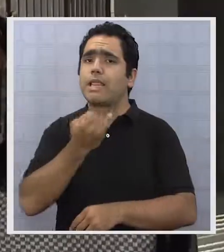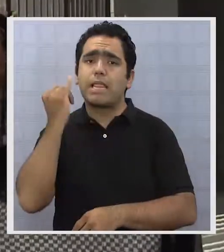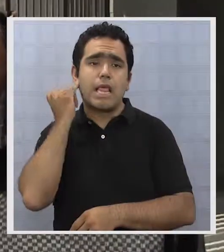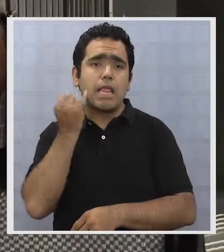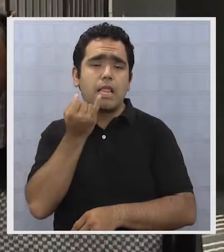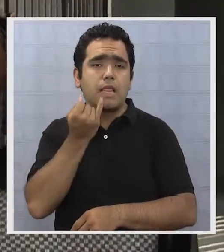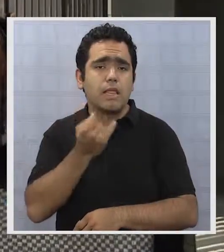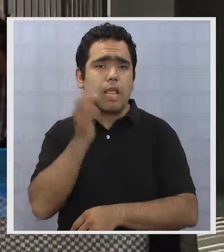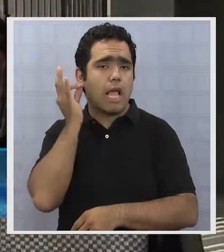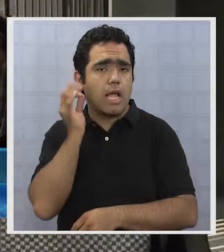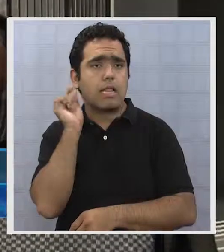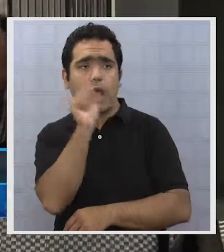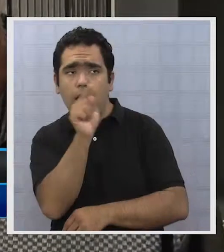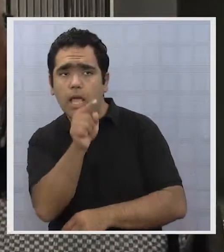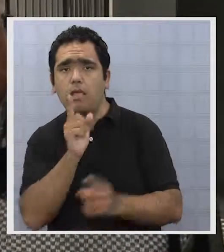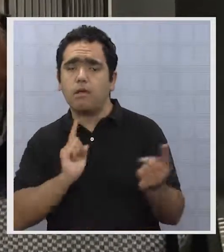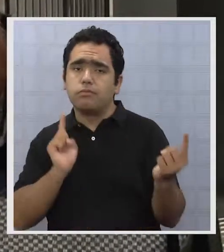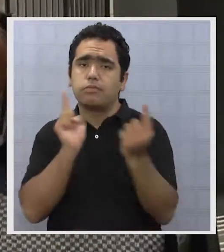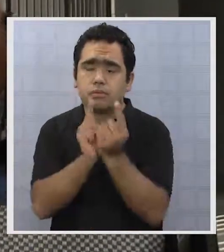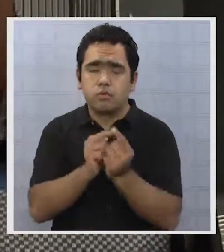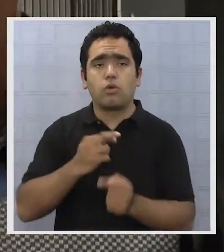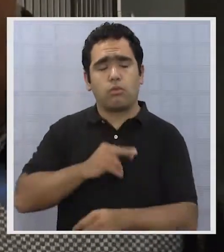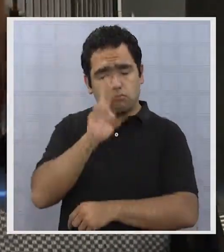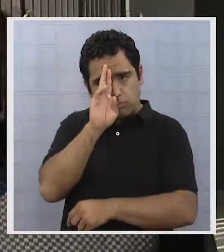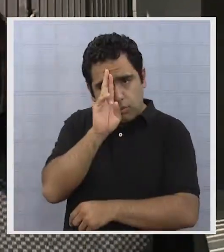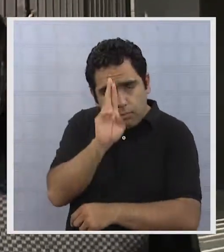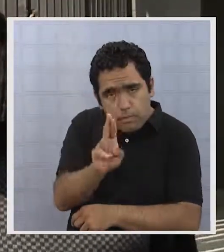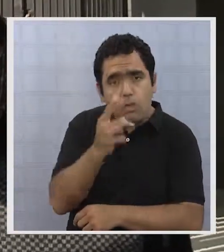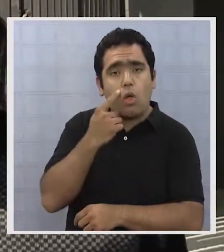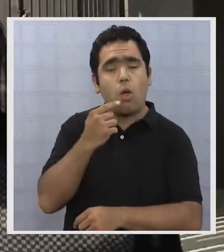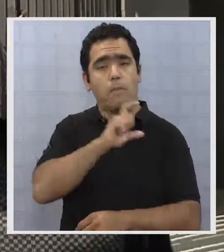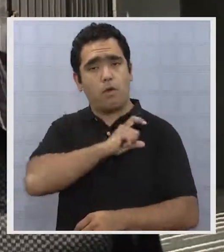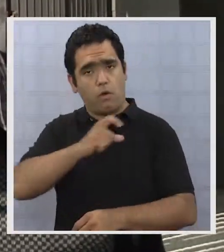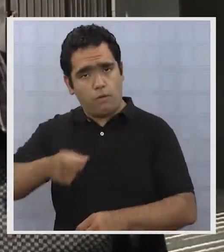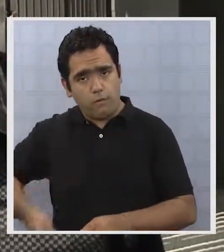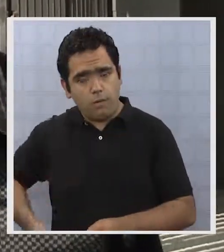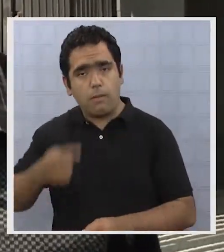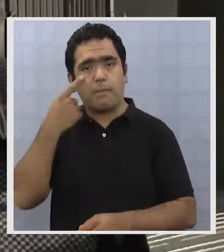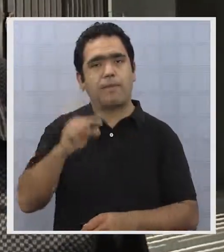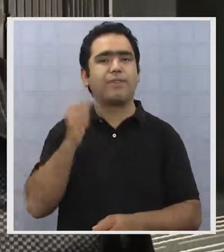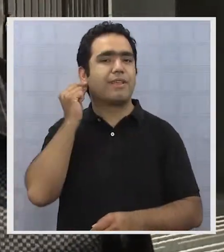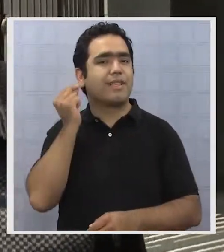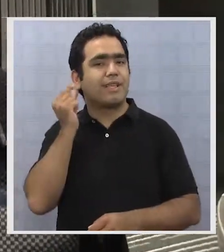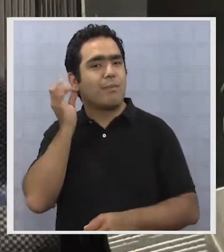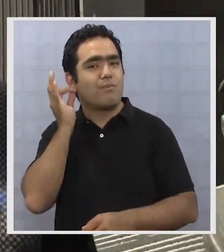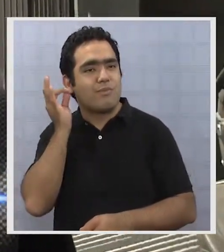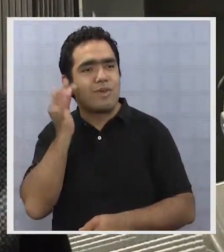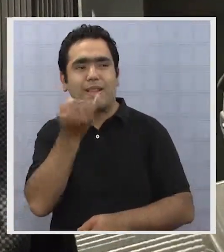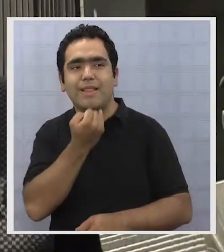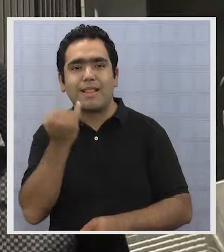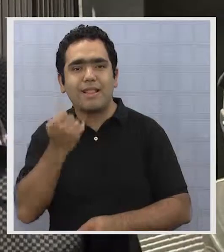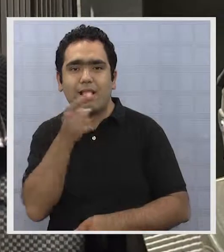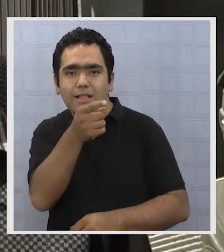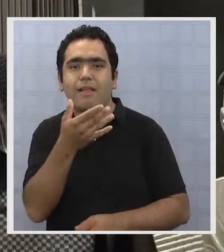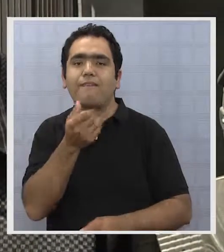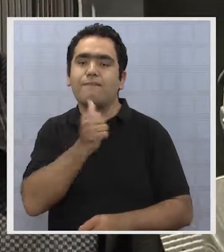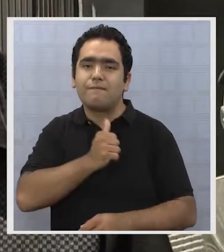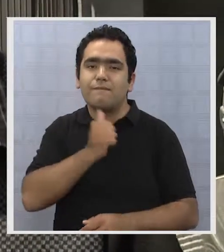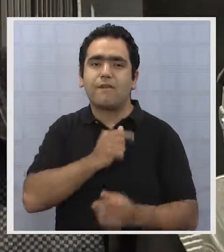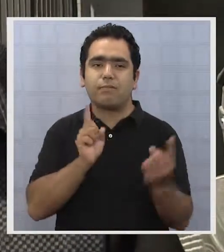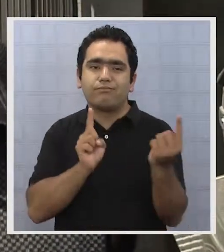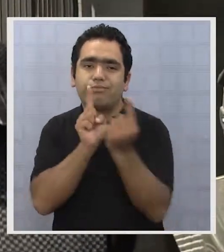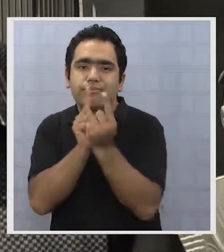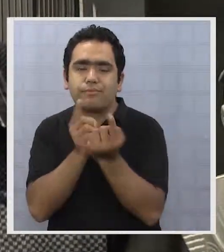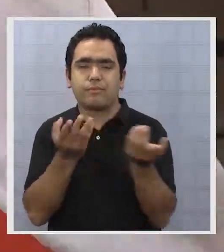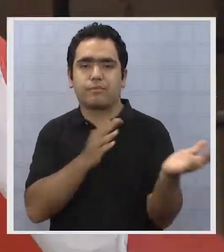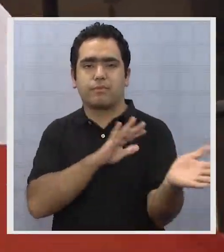regional lo recibiera, porque ella es la máxima autoridad. Está bien, yo respeto al gobernador, al señor Quesada, que nos atendió muy bien, pero ella es la que nos tenía que haber recibido para